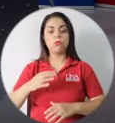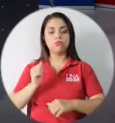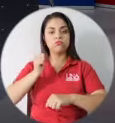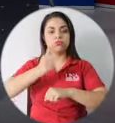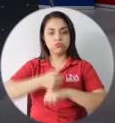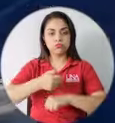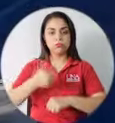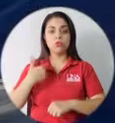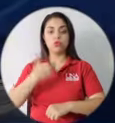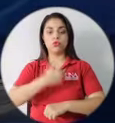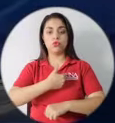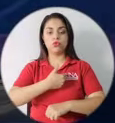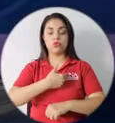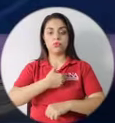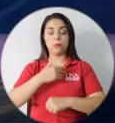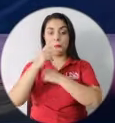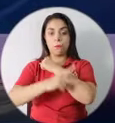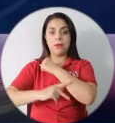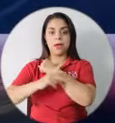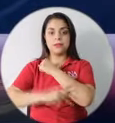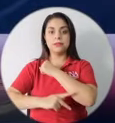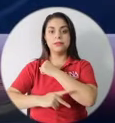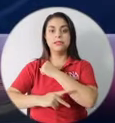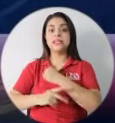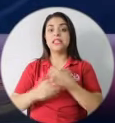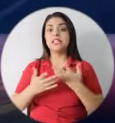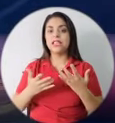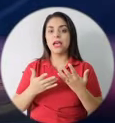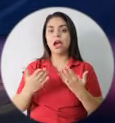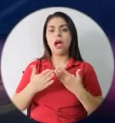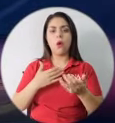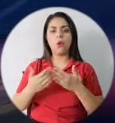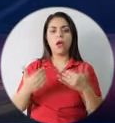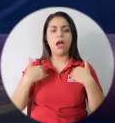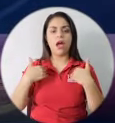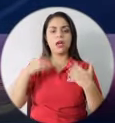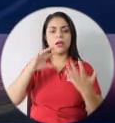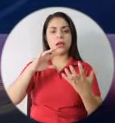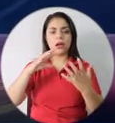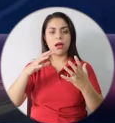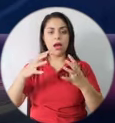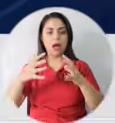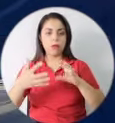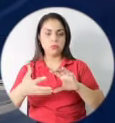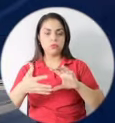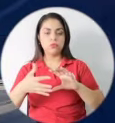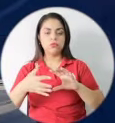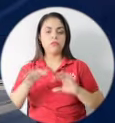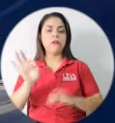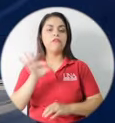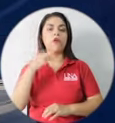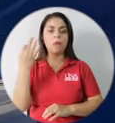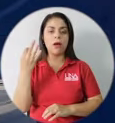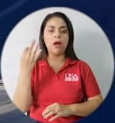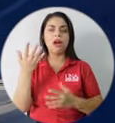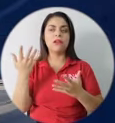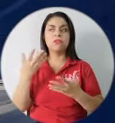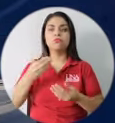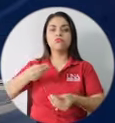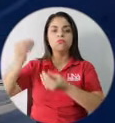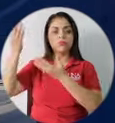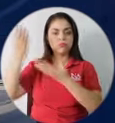nación, y de alguna u otra manera, a pesar de que ha habido cambios en el modelo de producción, ¿verdad? Y agroexportador, pues